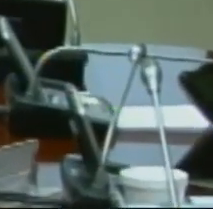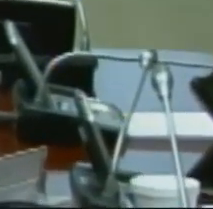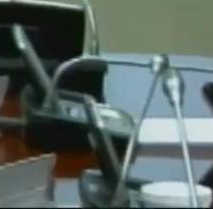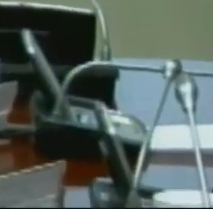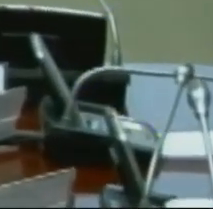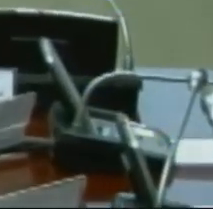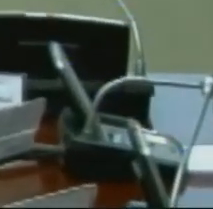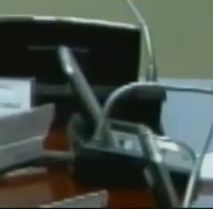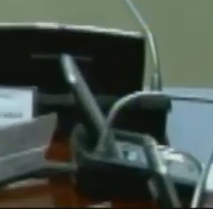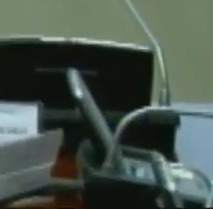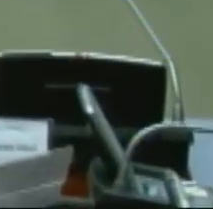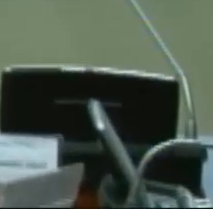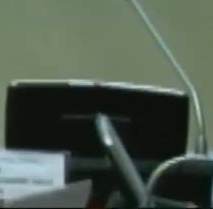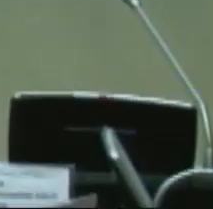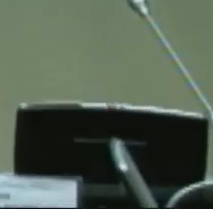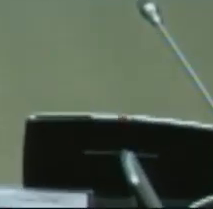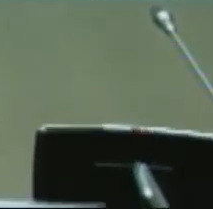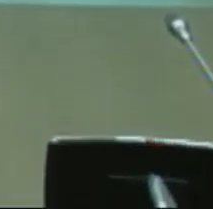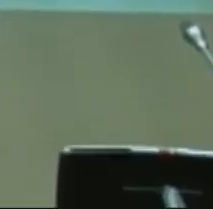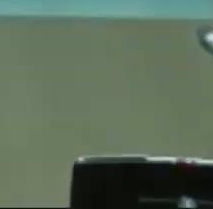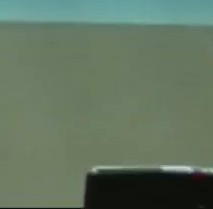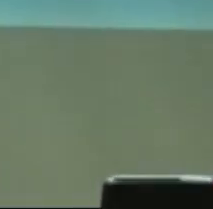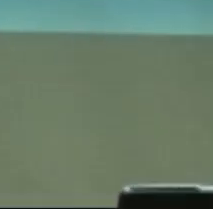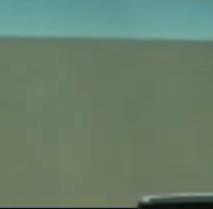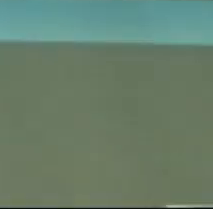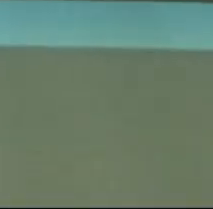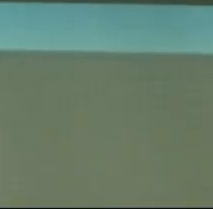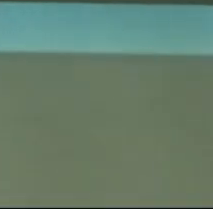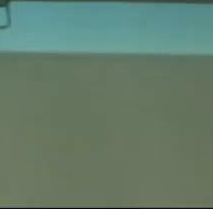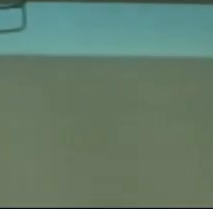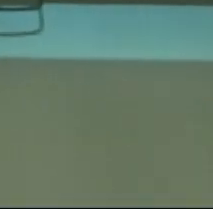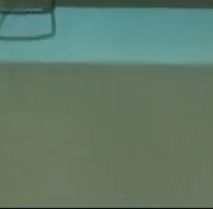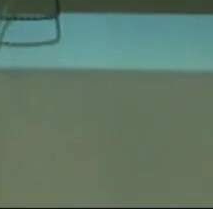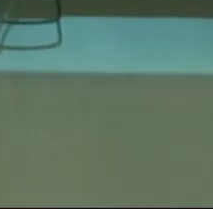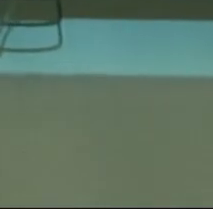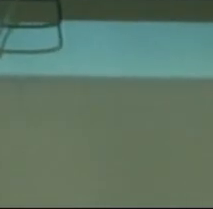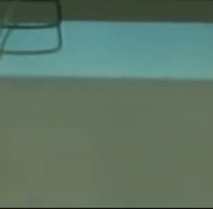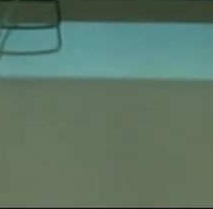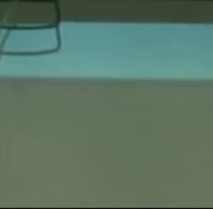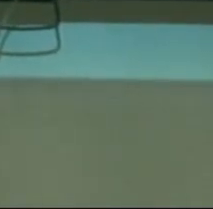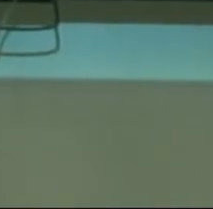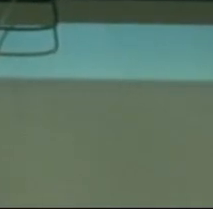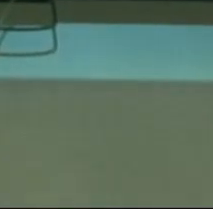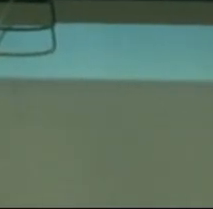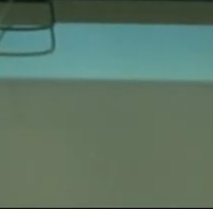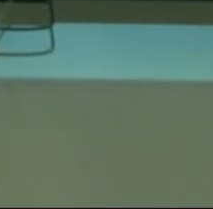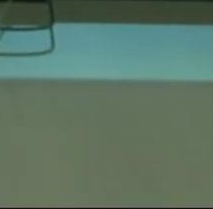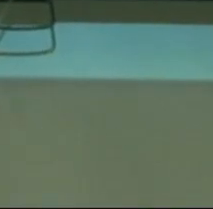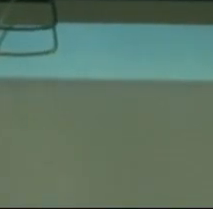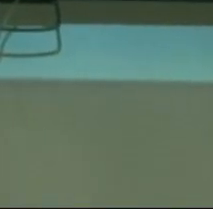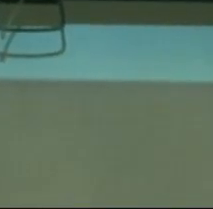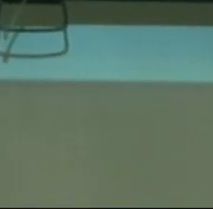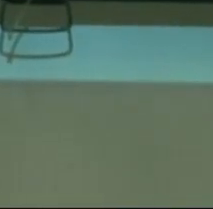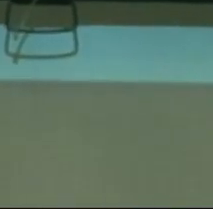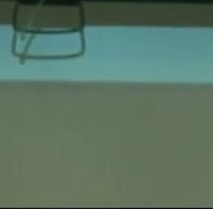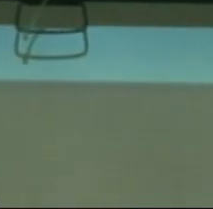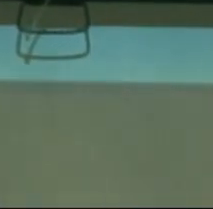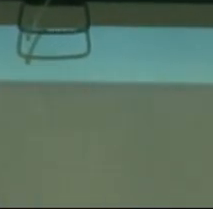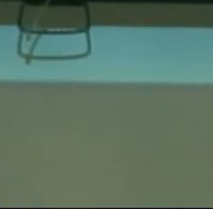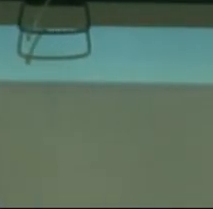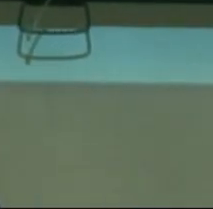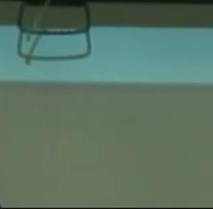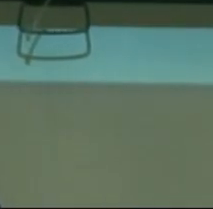ya que ahí se está estudiando dicho tema. Y le solicito, licenciada, en las demás notas leer el